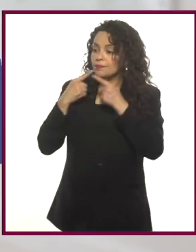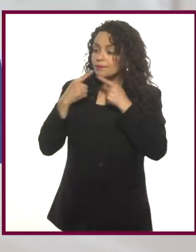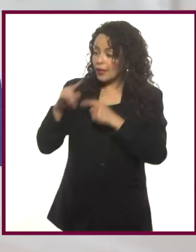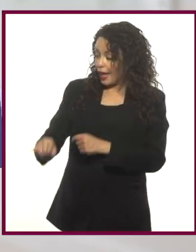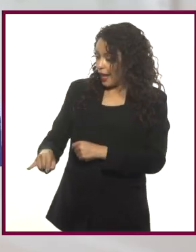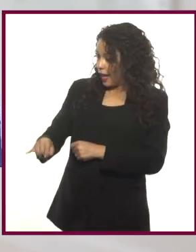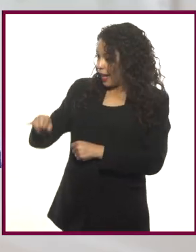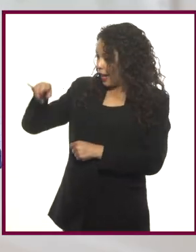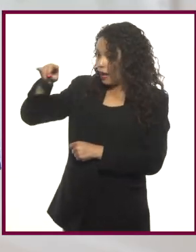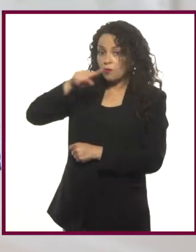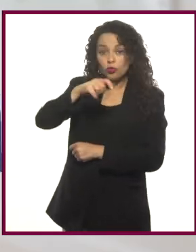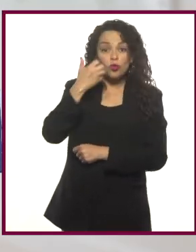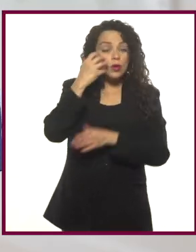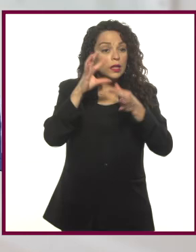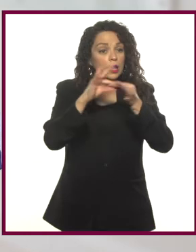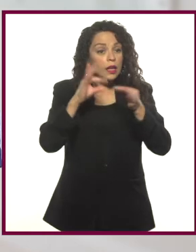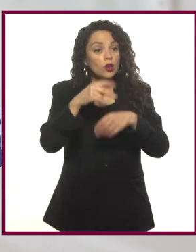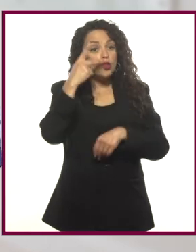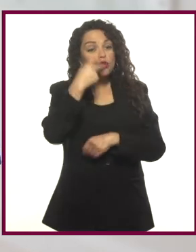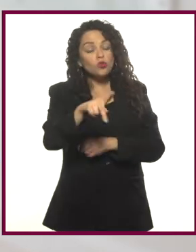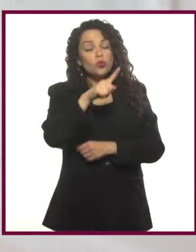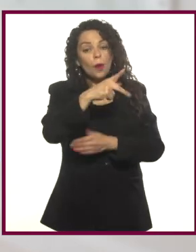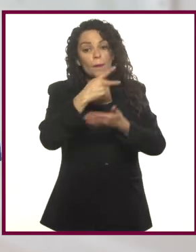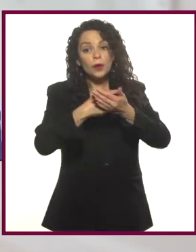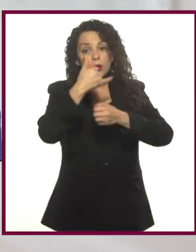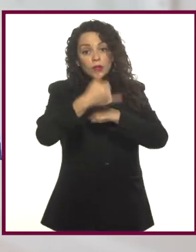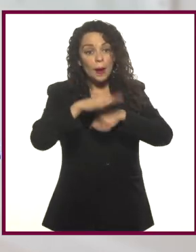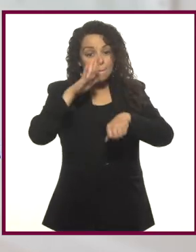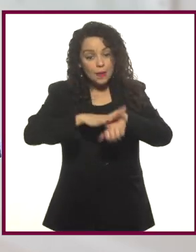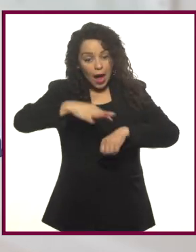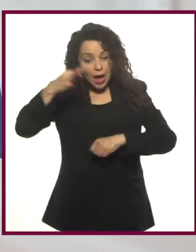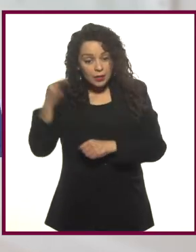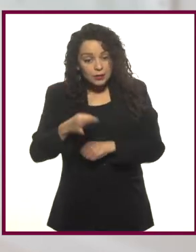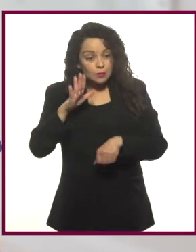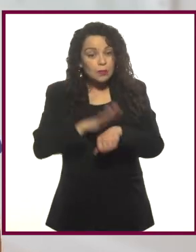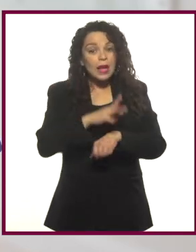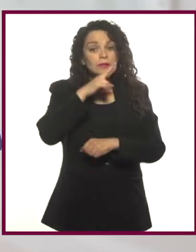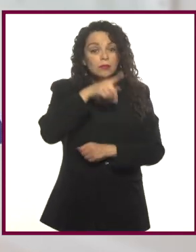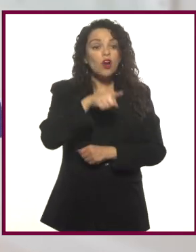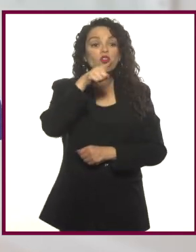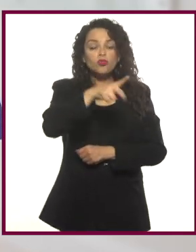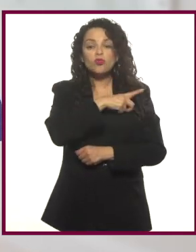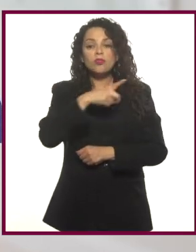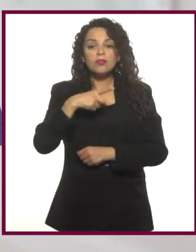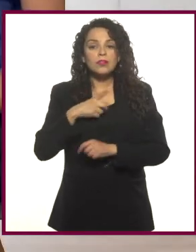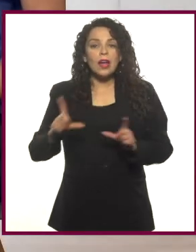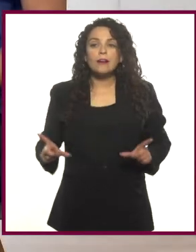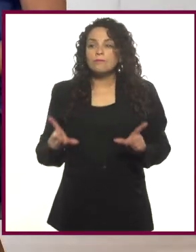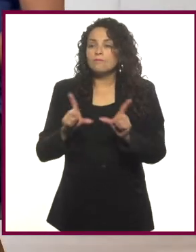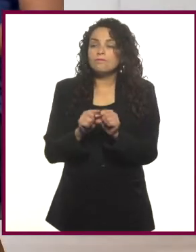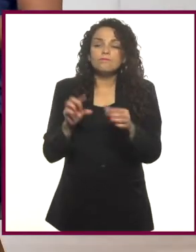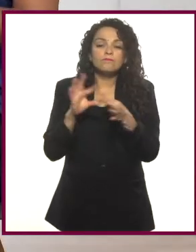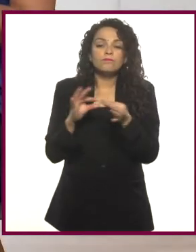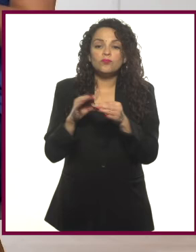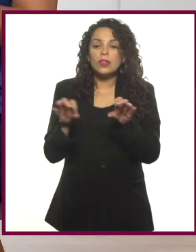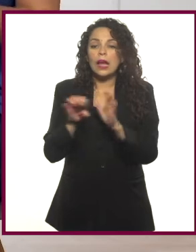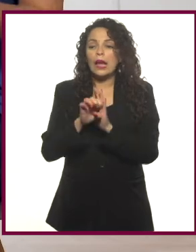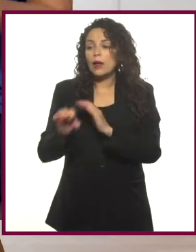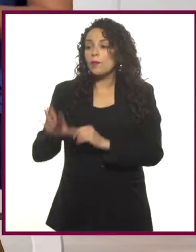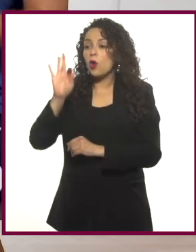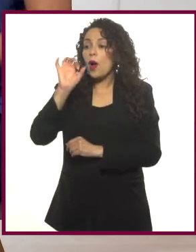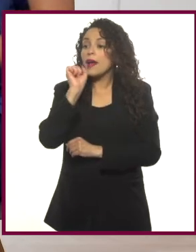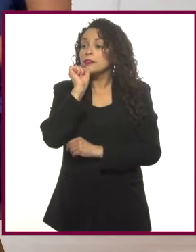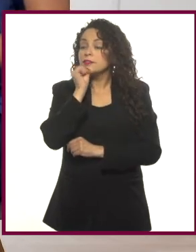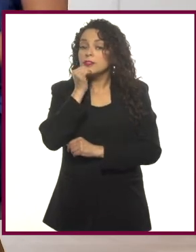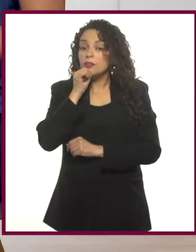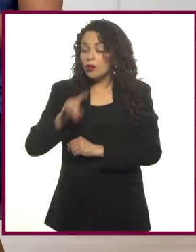elevador es que si quieres contar de qué se trata tu proyecto de forma efectiva, tendrías que ser capaz de contarlo en los, digamos,